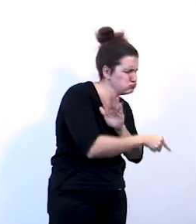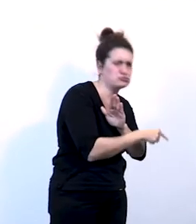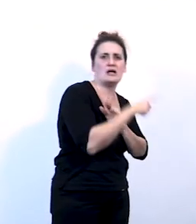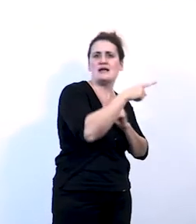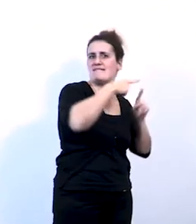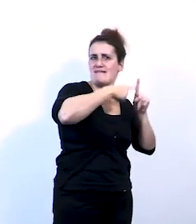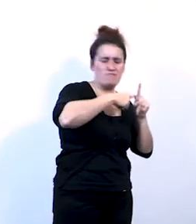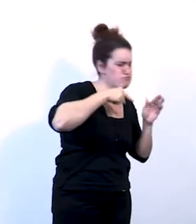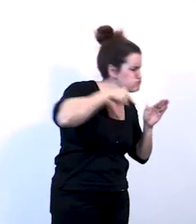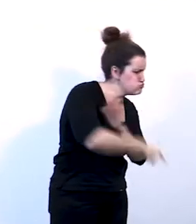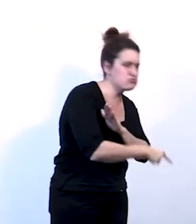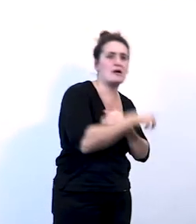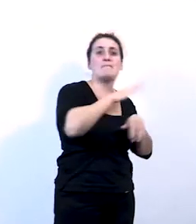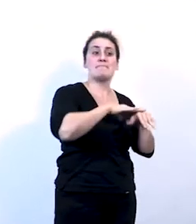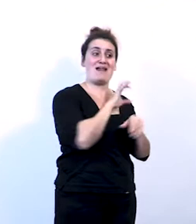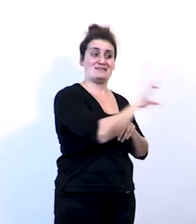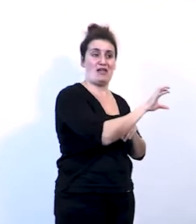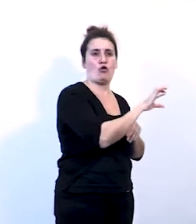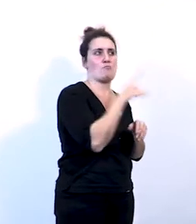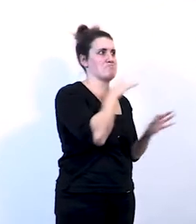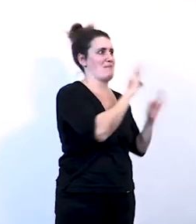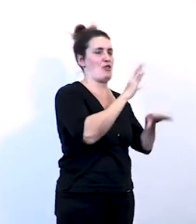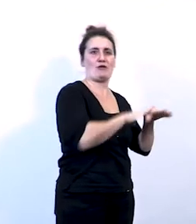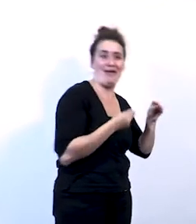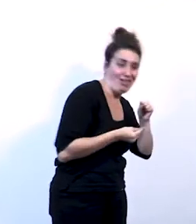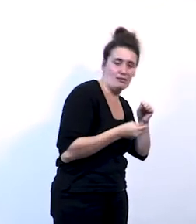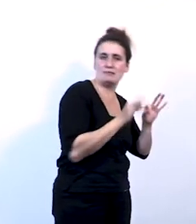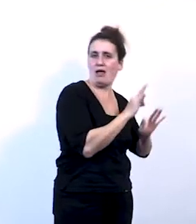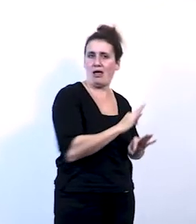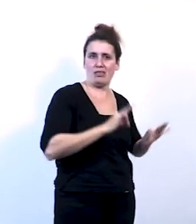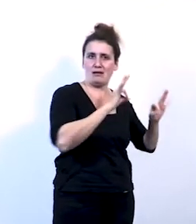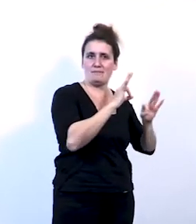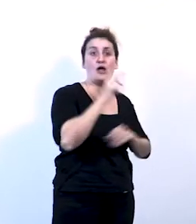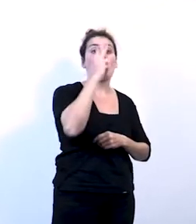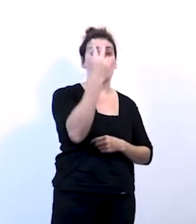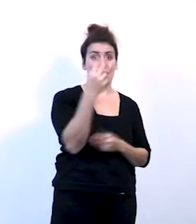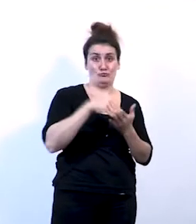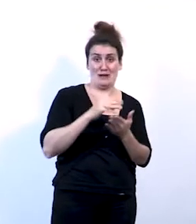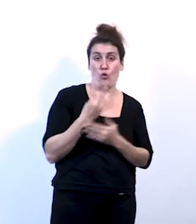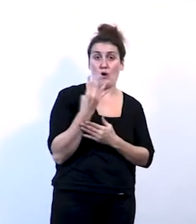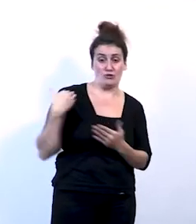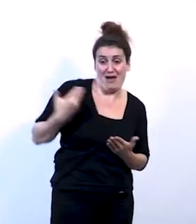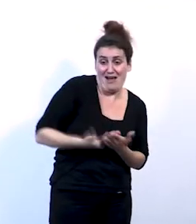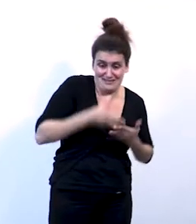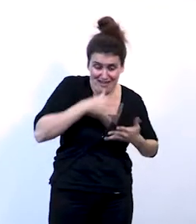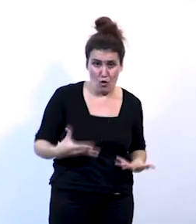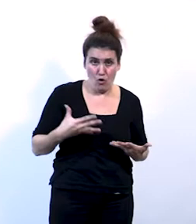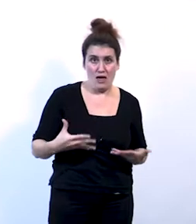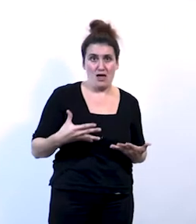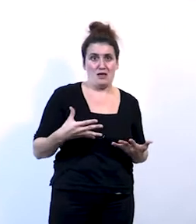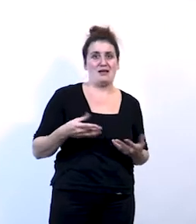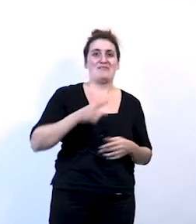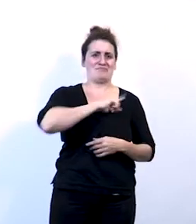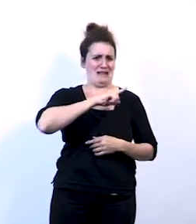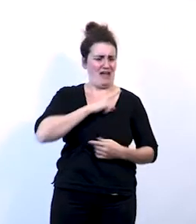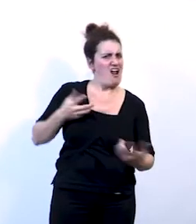niveles preparando para un Estado que nunca llegó. De 2004 hasta hoy se hicieron ataques militares